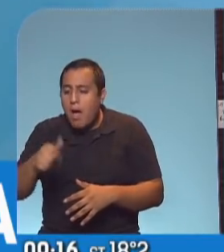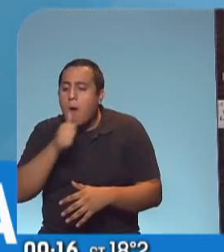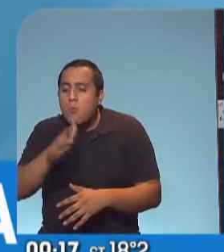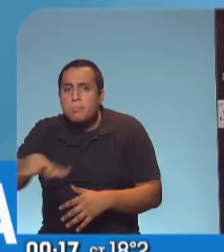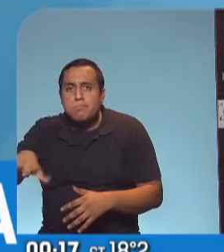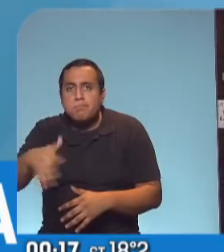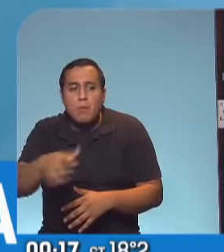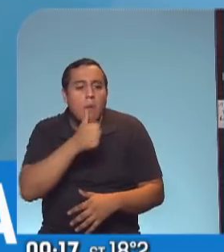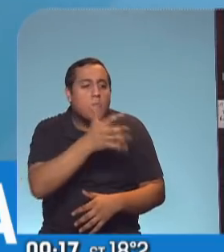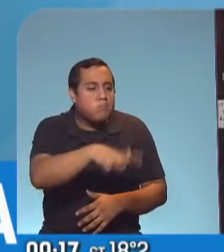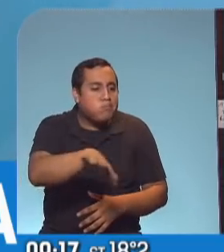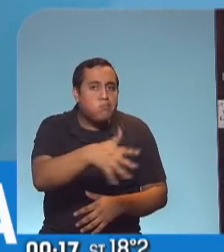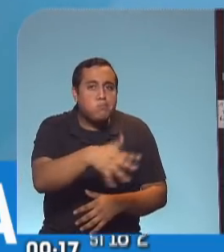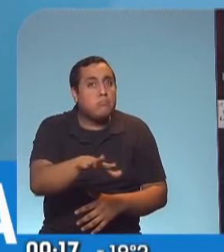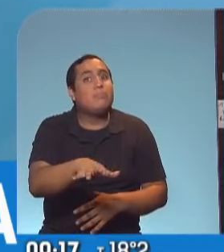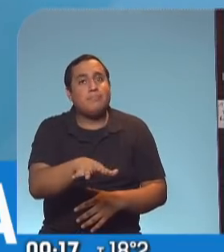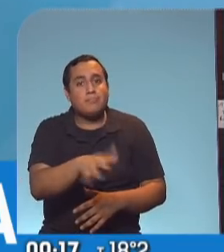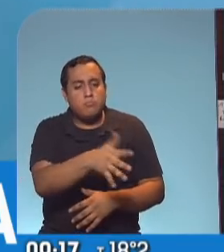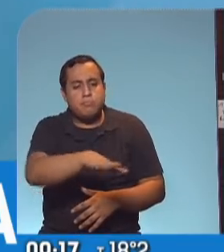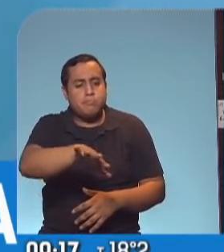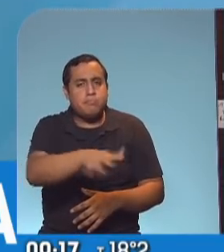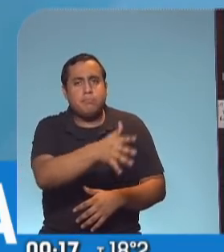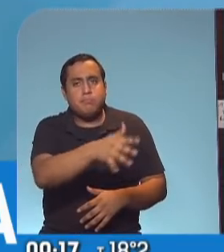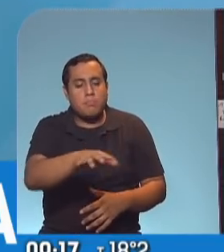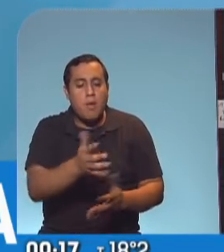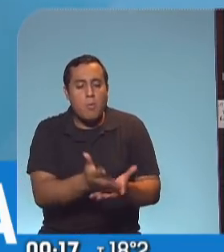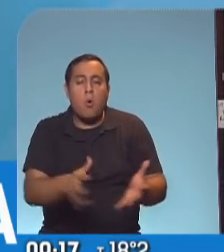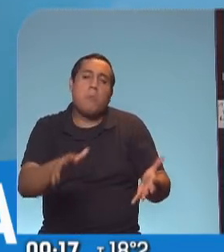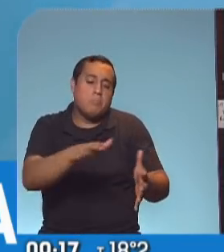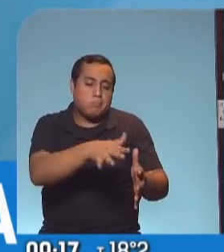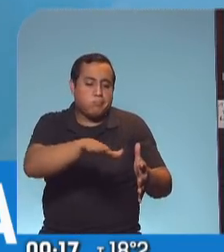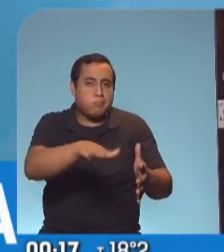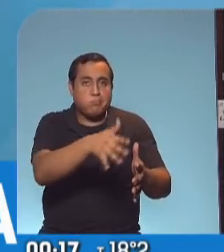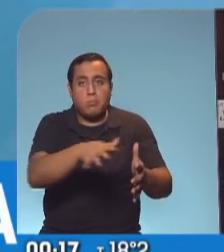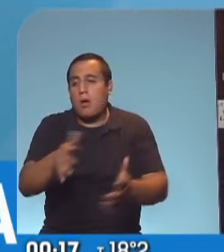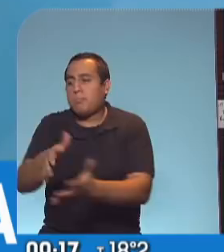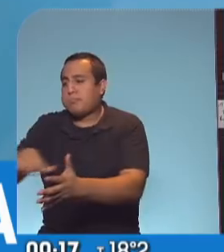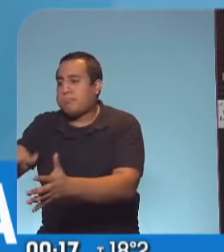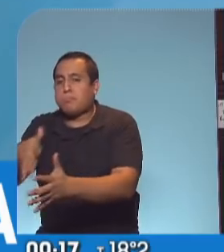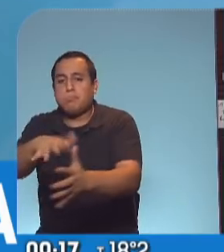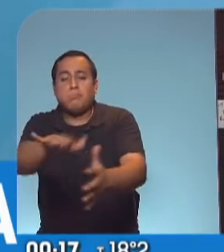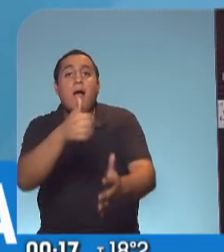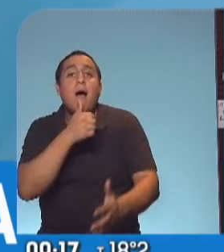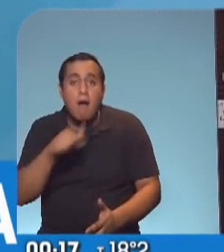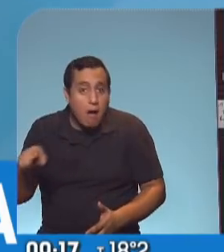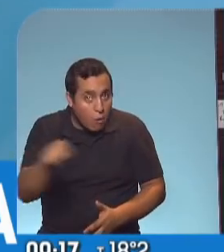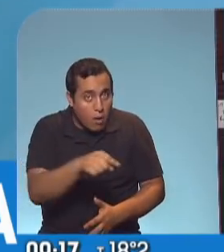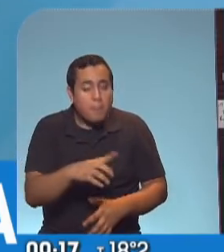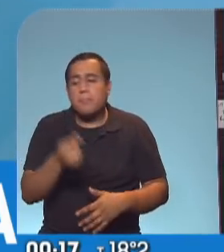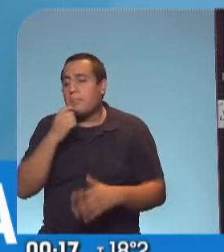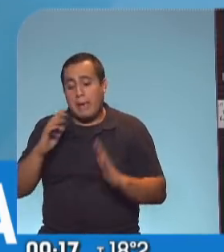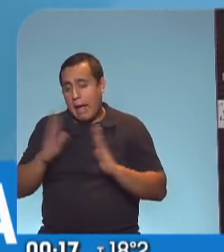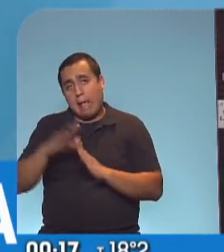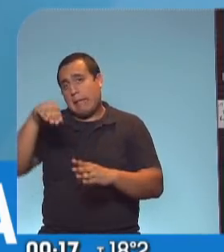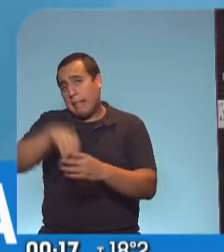y que genere un espejo de agua, un reservorio de agua. En todos aquellos lugares, incluyo todos, de la